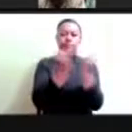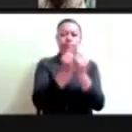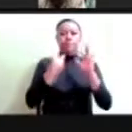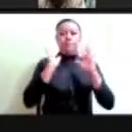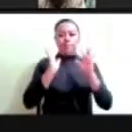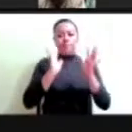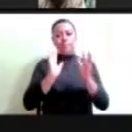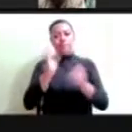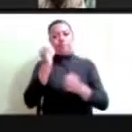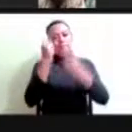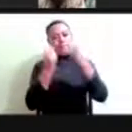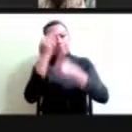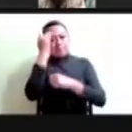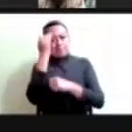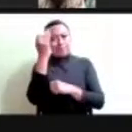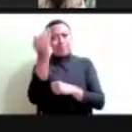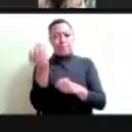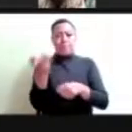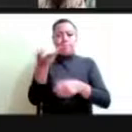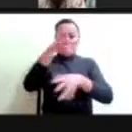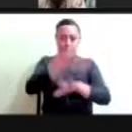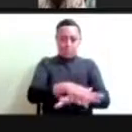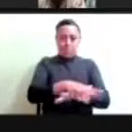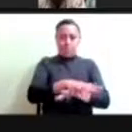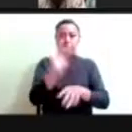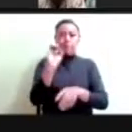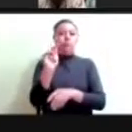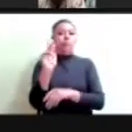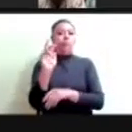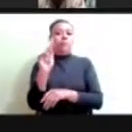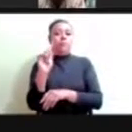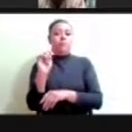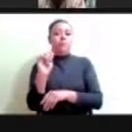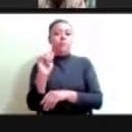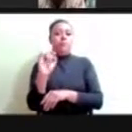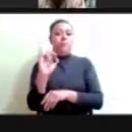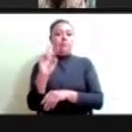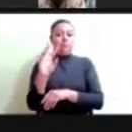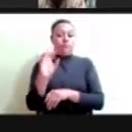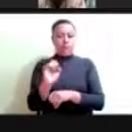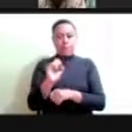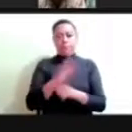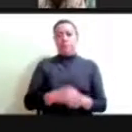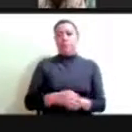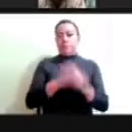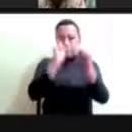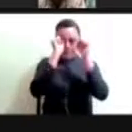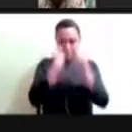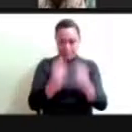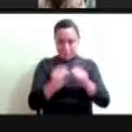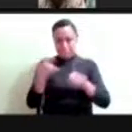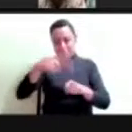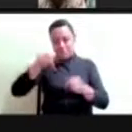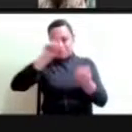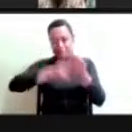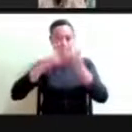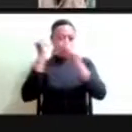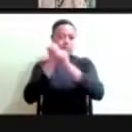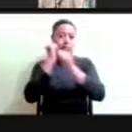se ha implementado el operativo pasajero seguro en diversas rutas de la Ciudad de México,